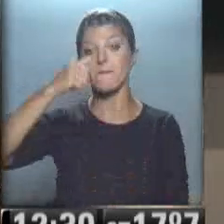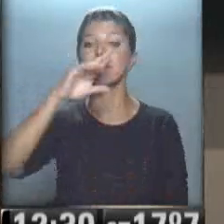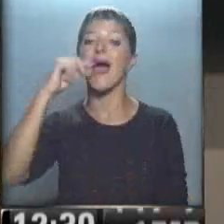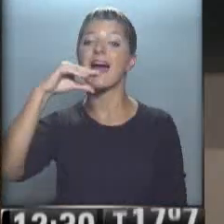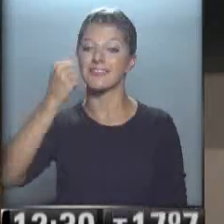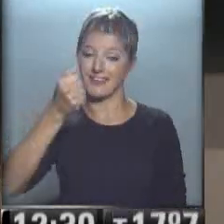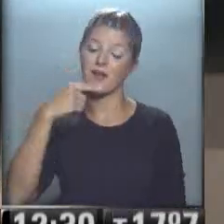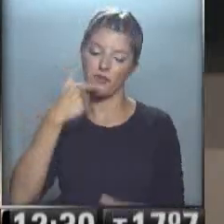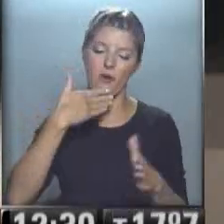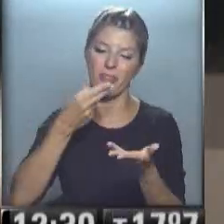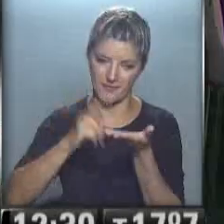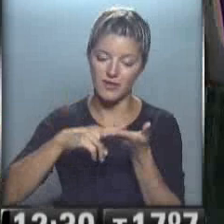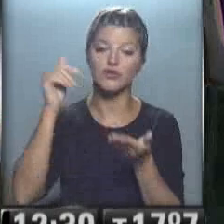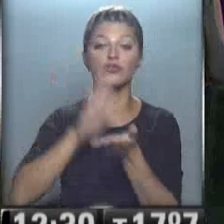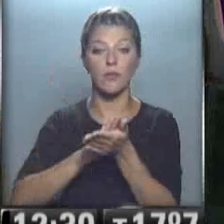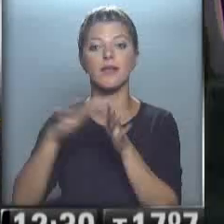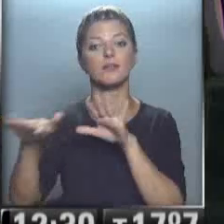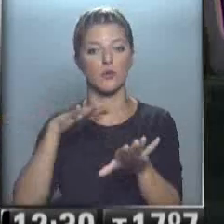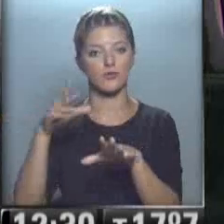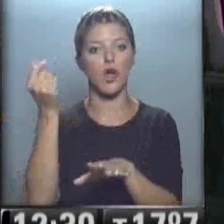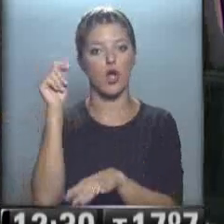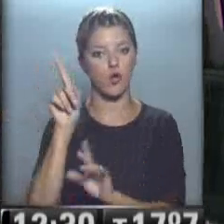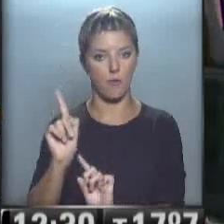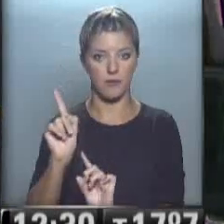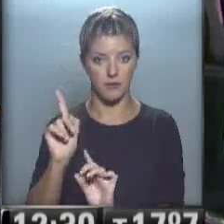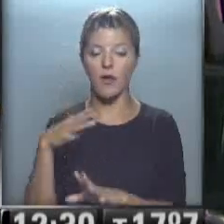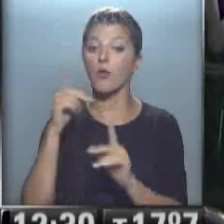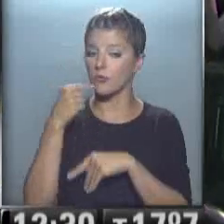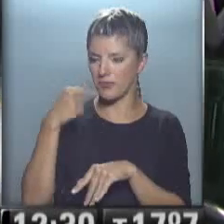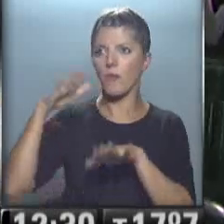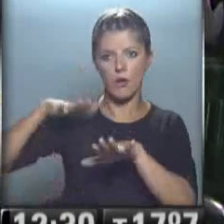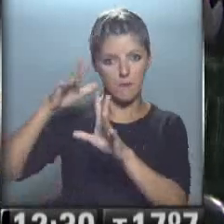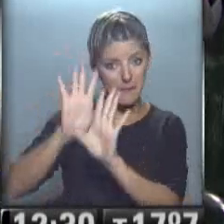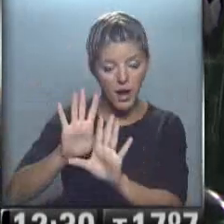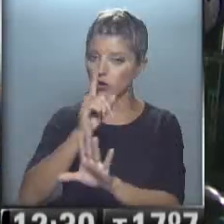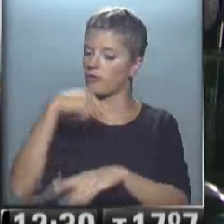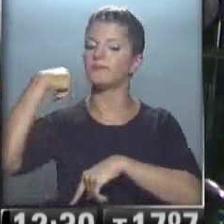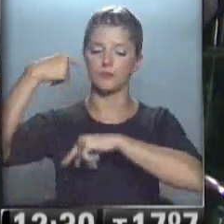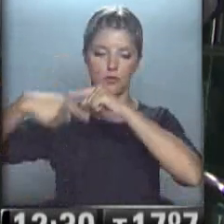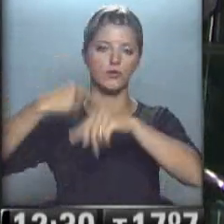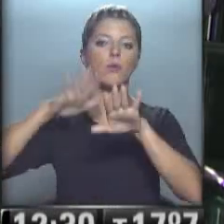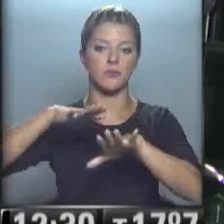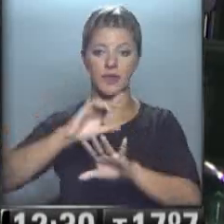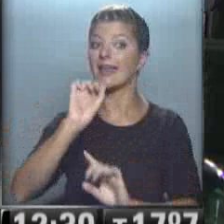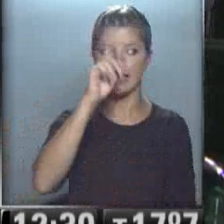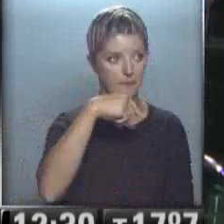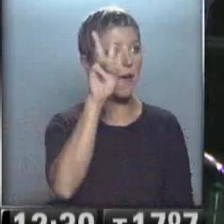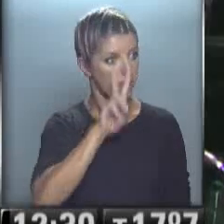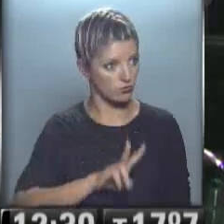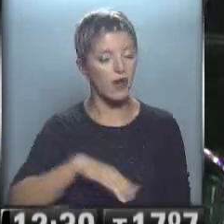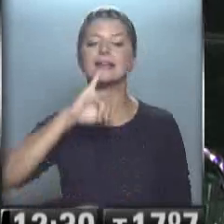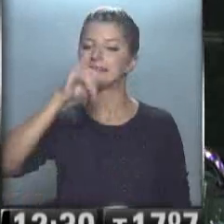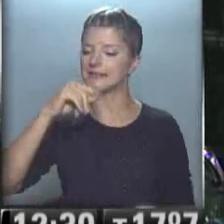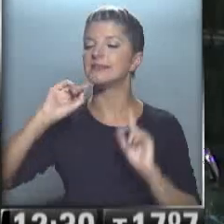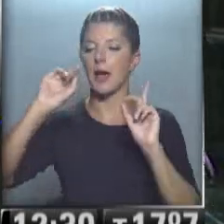importante en contra del ajuste uno pensaba que que habían dejado de marchar no siguen marchando eh También hay marchas en Venezuela también hay marchas en